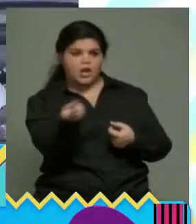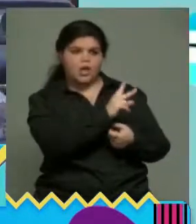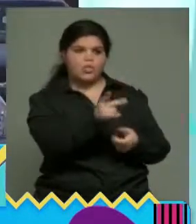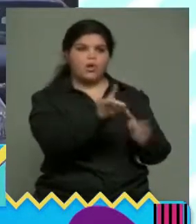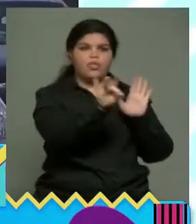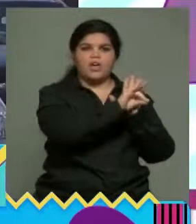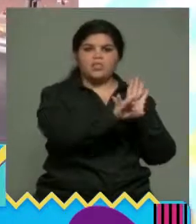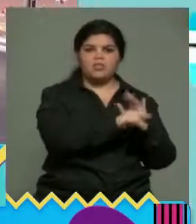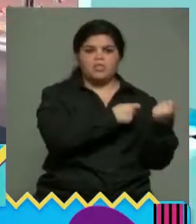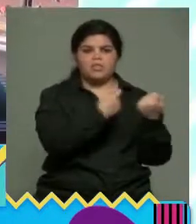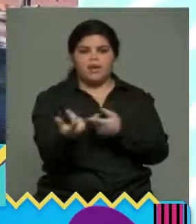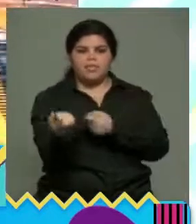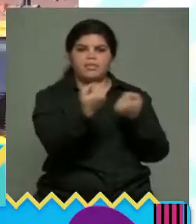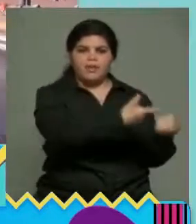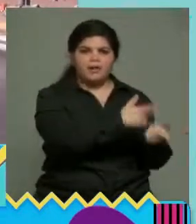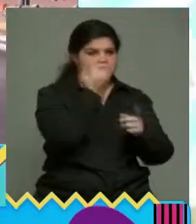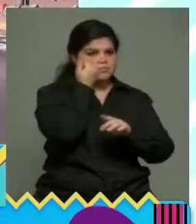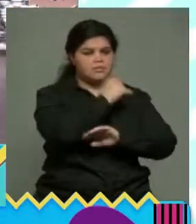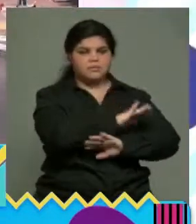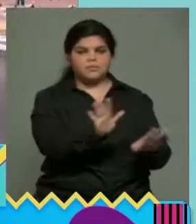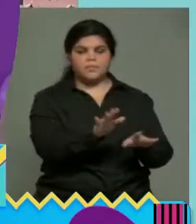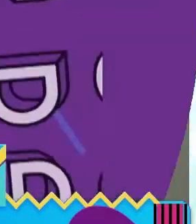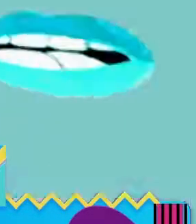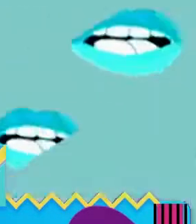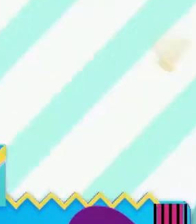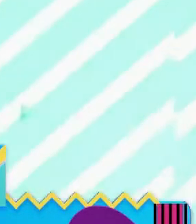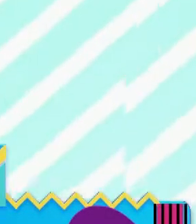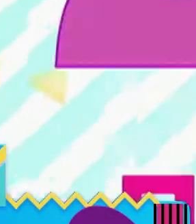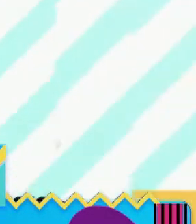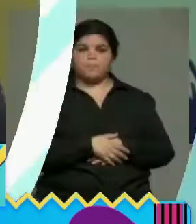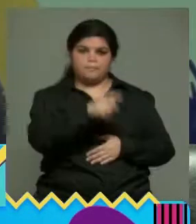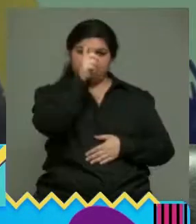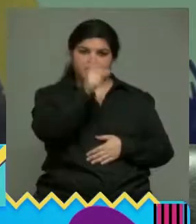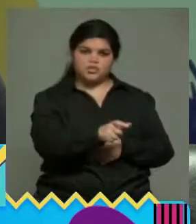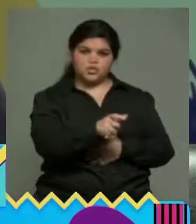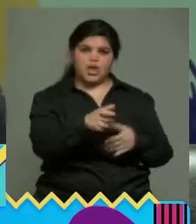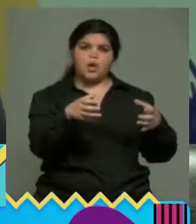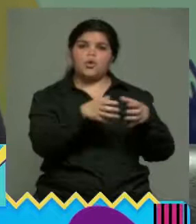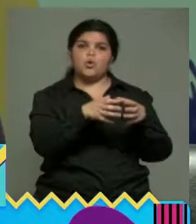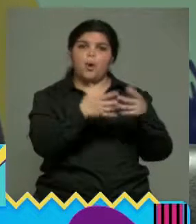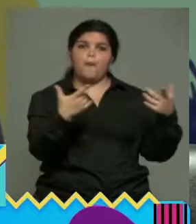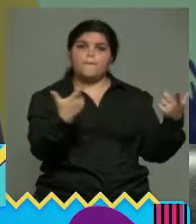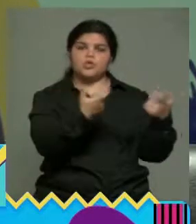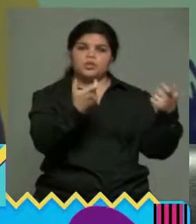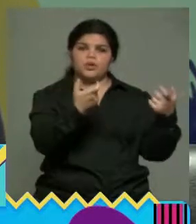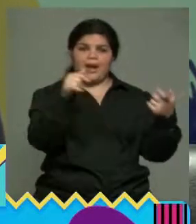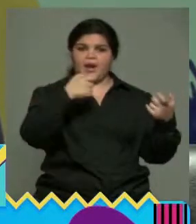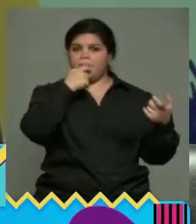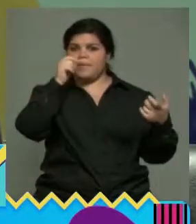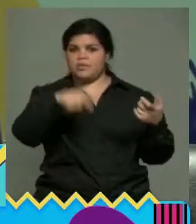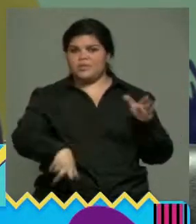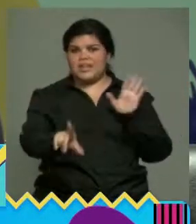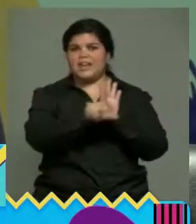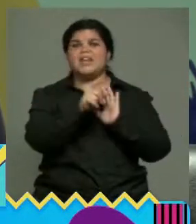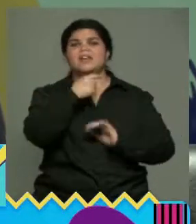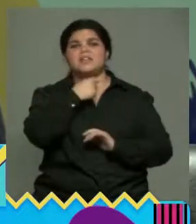van. Y hubo un legislador de la oposición que intentó hacer eso en Mendoza por ley, y la verdad que era una